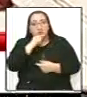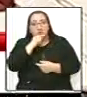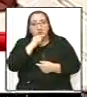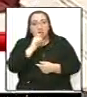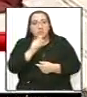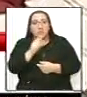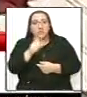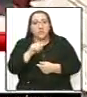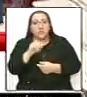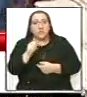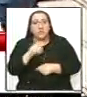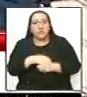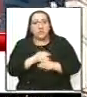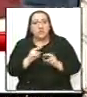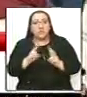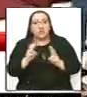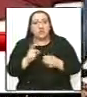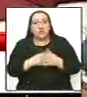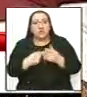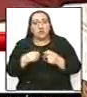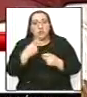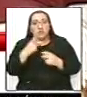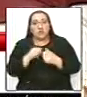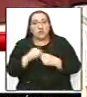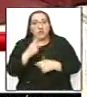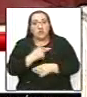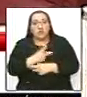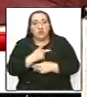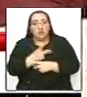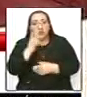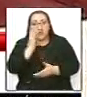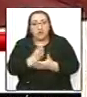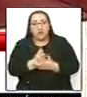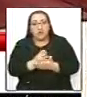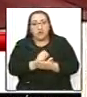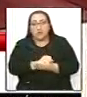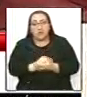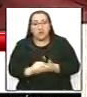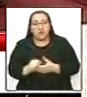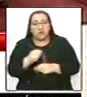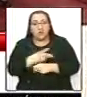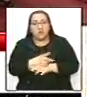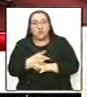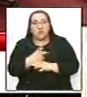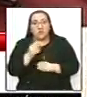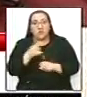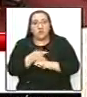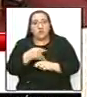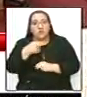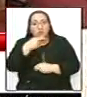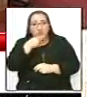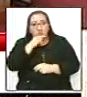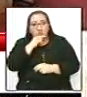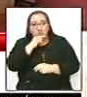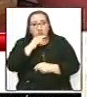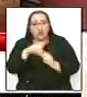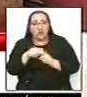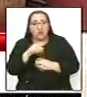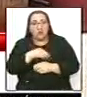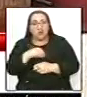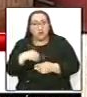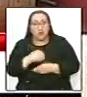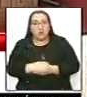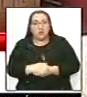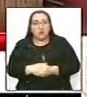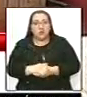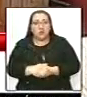Tania Pariona, sobre un tema que tiene que ver con la prevención, sanción y erradicación de la violencia contra las mujeres y los integrantes